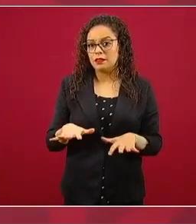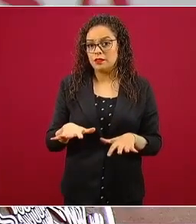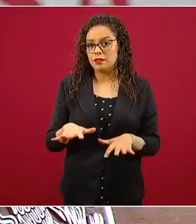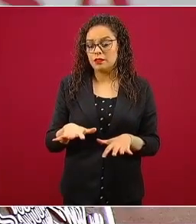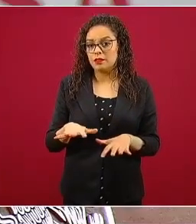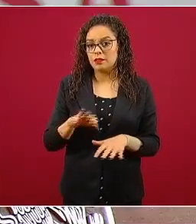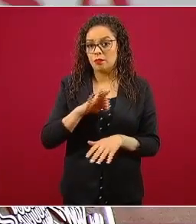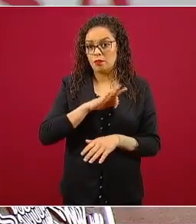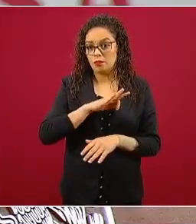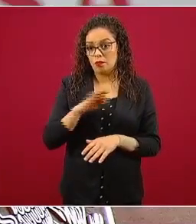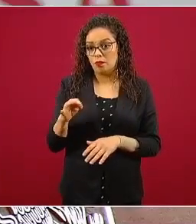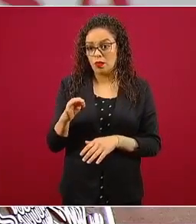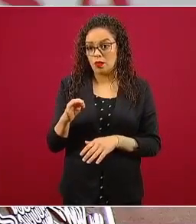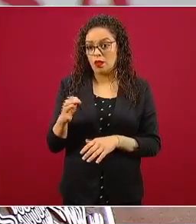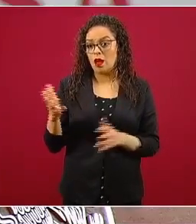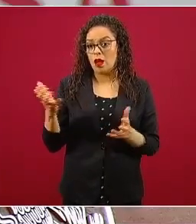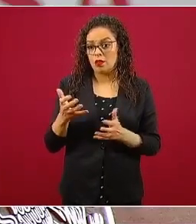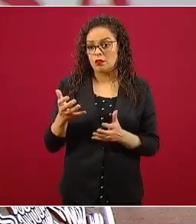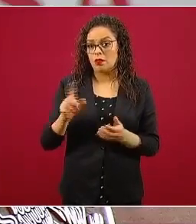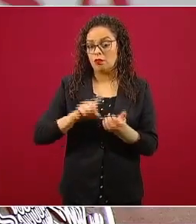revoluciones.